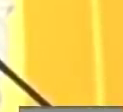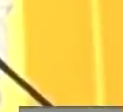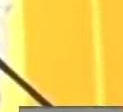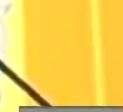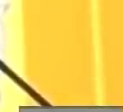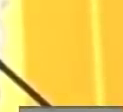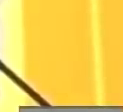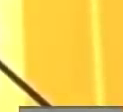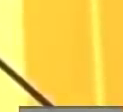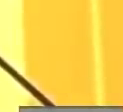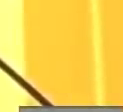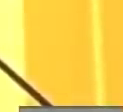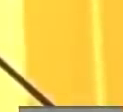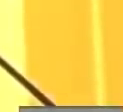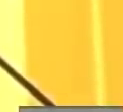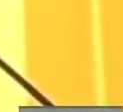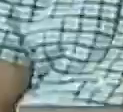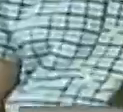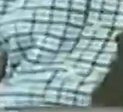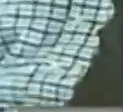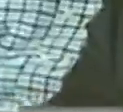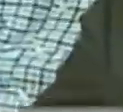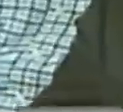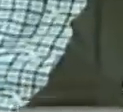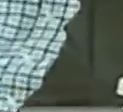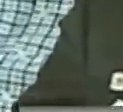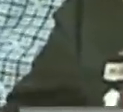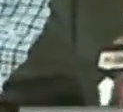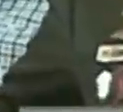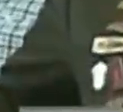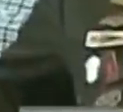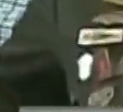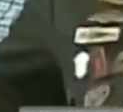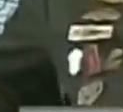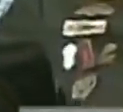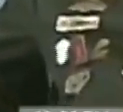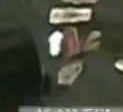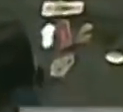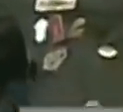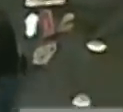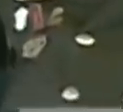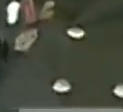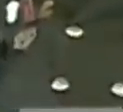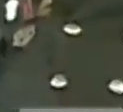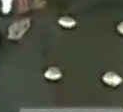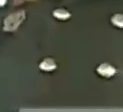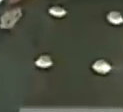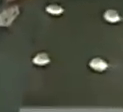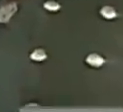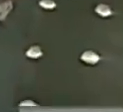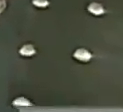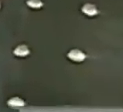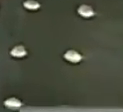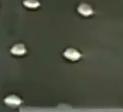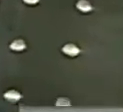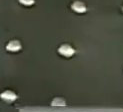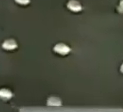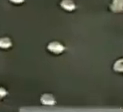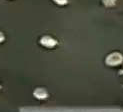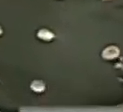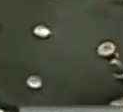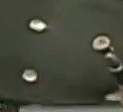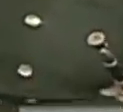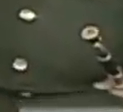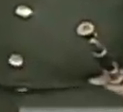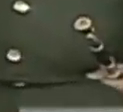solo las tarjetas electrónicas, ayer estuve supervisando, vamos a construir todas las lámparas necesarias para el